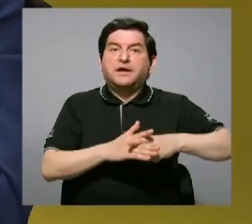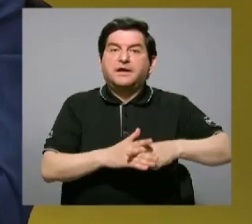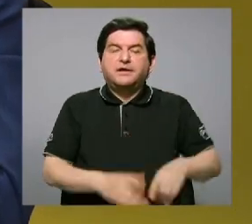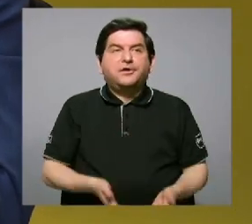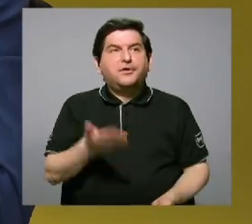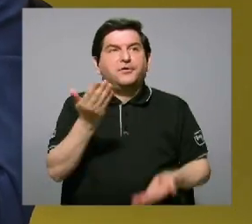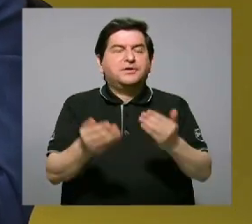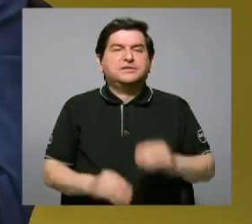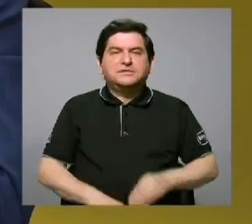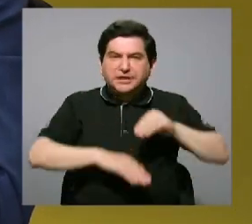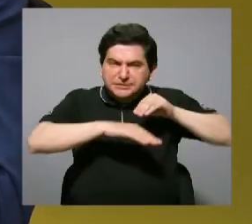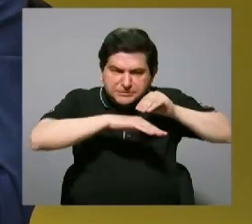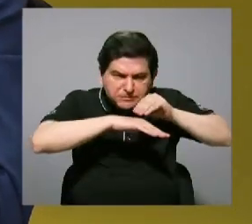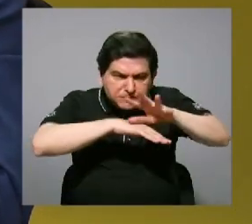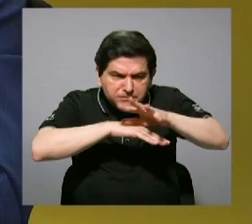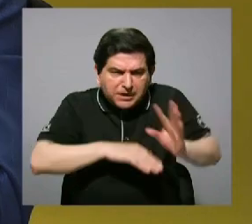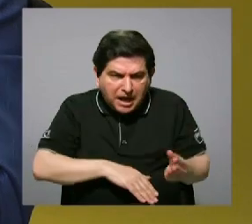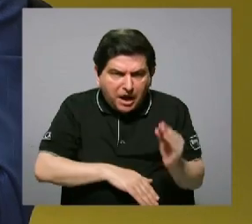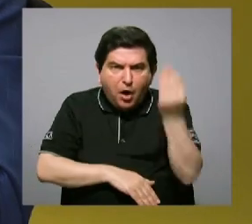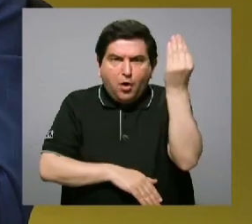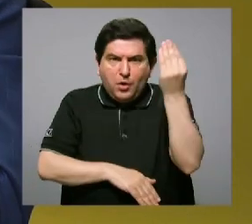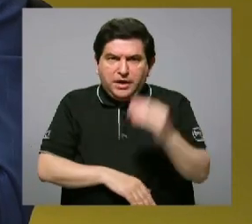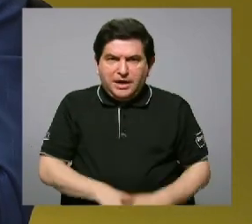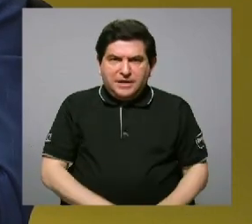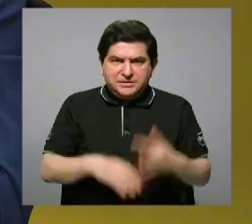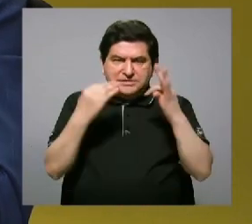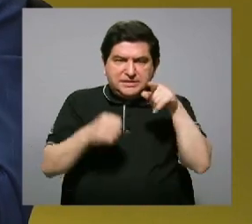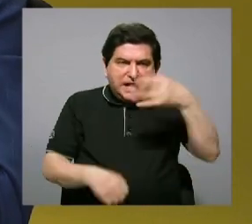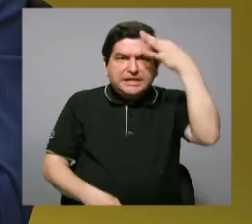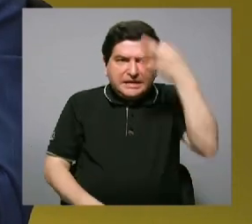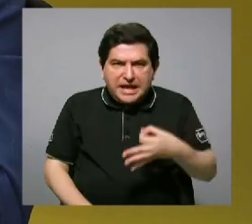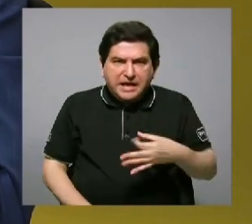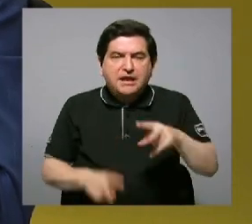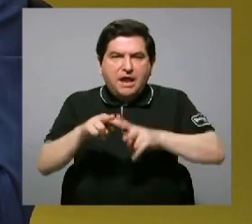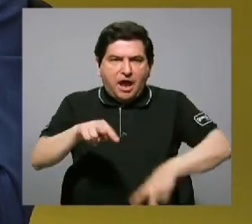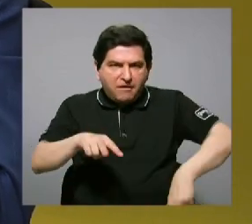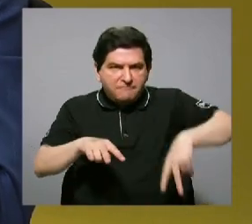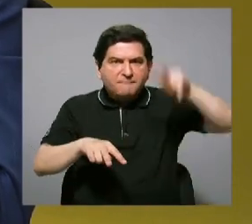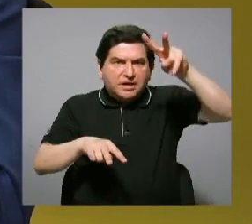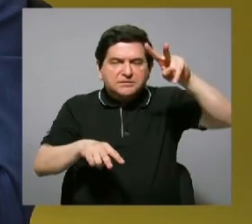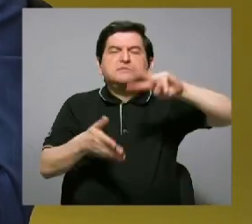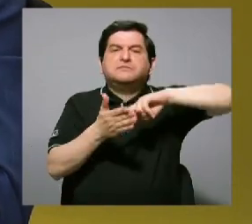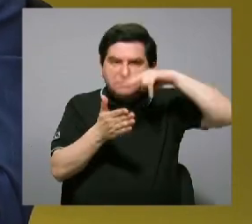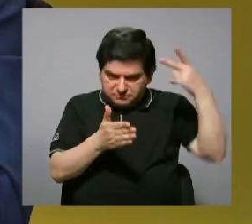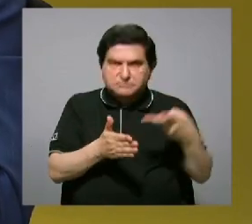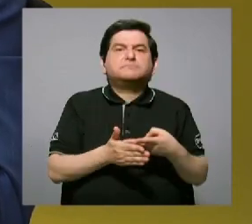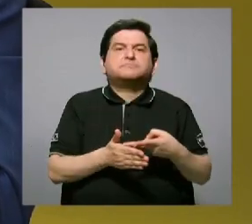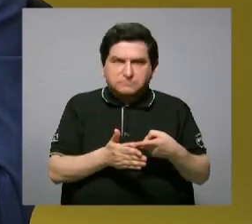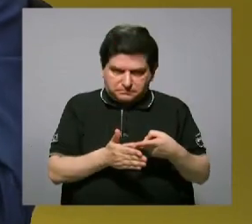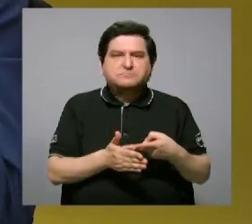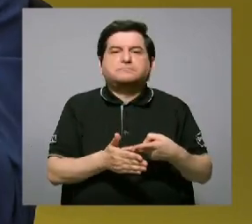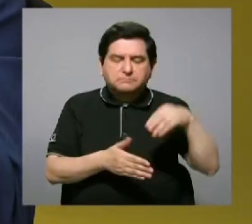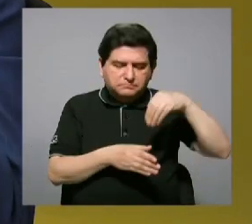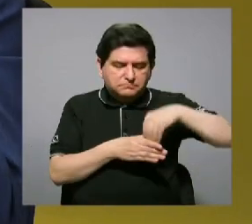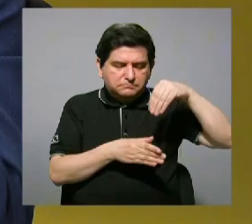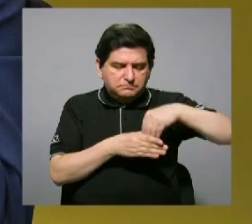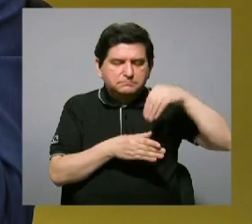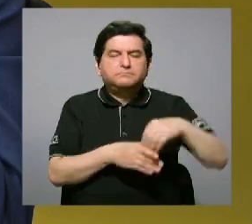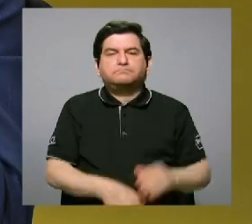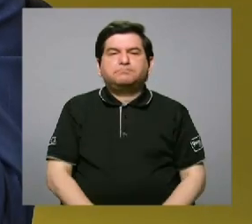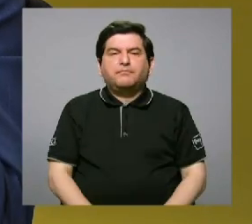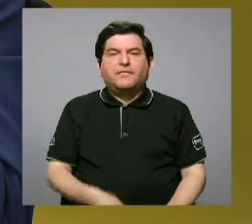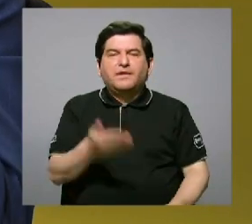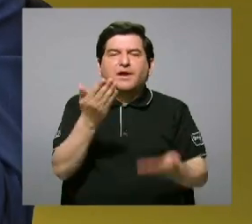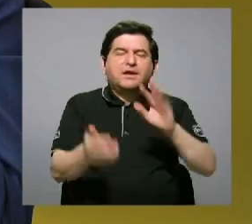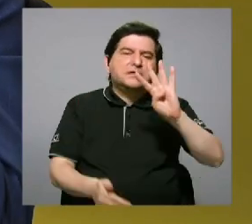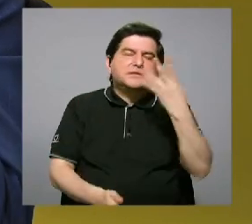más persuasivos para los jóvenes para poderlos convencer de la ventaja del ahorro. Y tal vez un